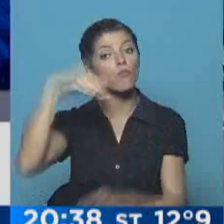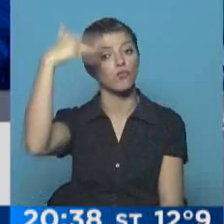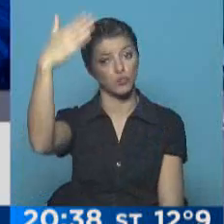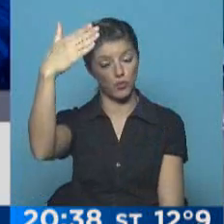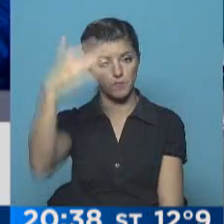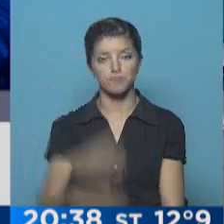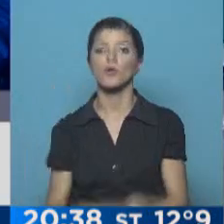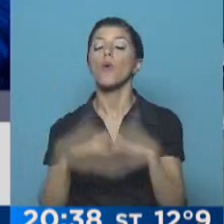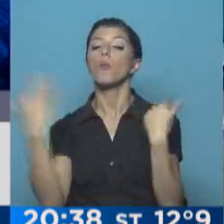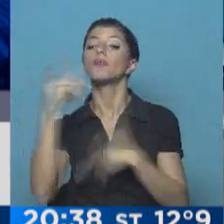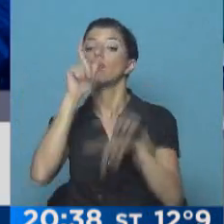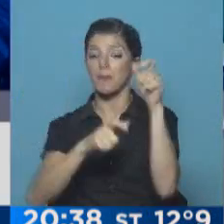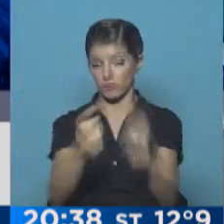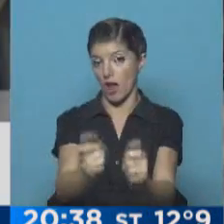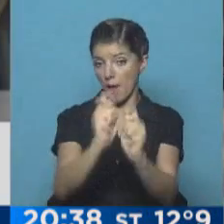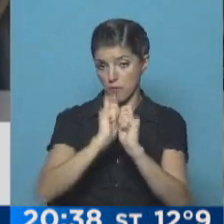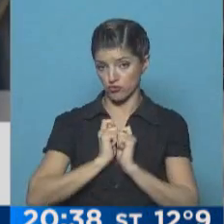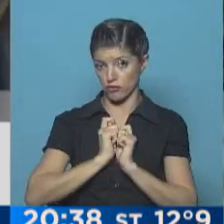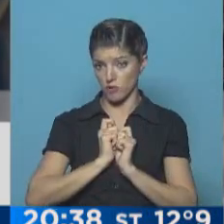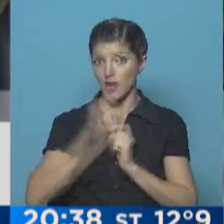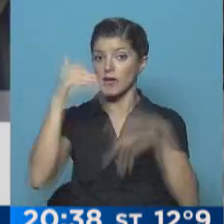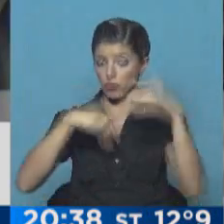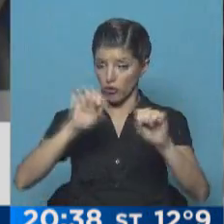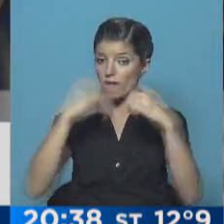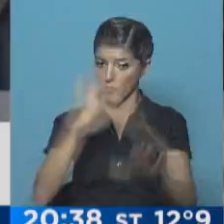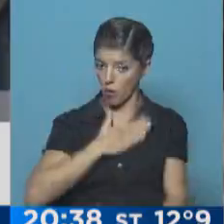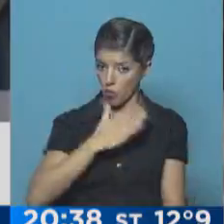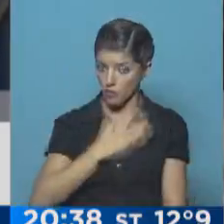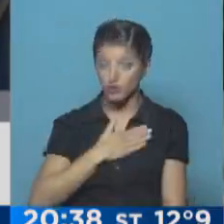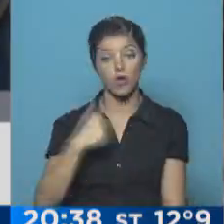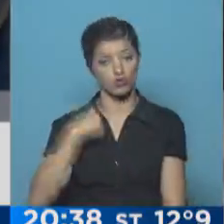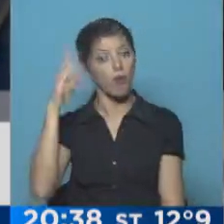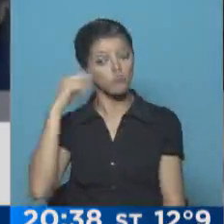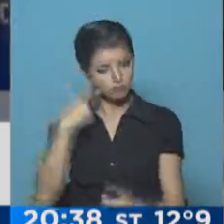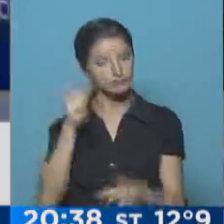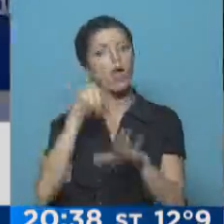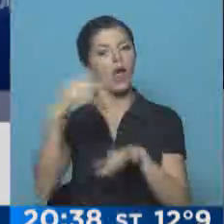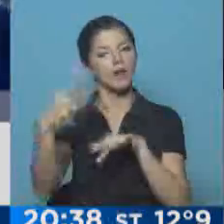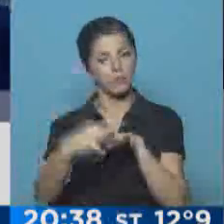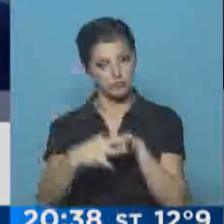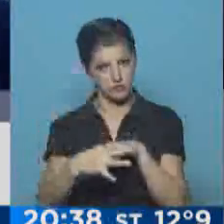por eso la gente nos ha respaldado y nos ha dado su confianza. Confianza que la tomo con una gran responsabilidad,